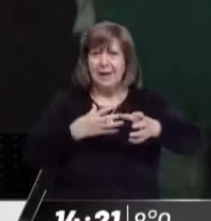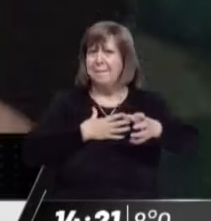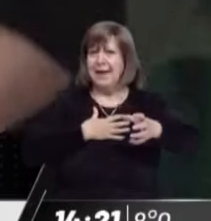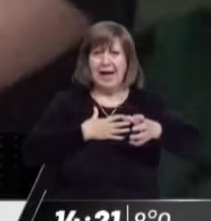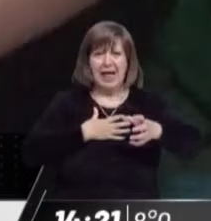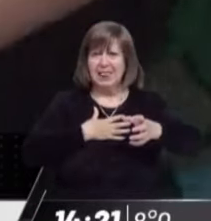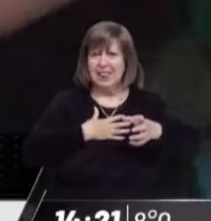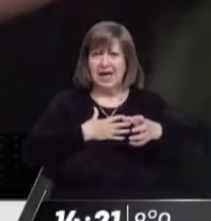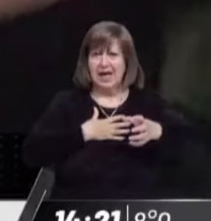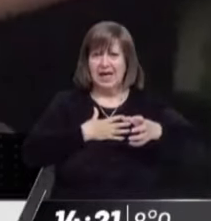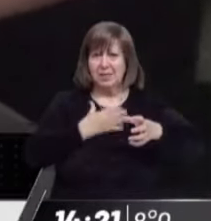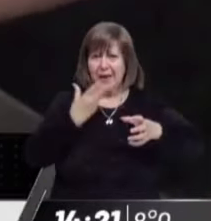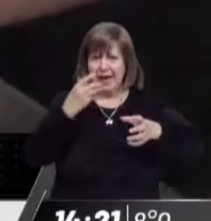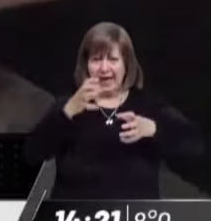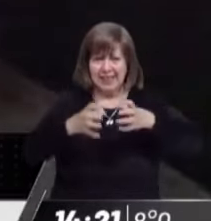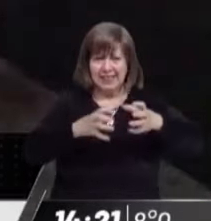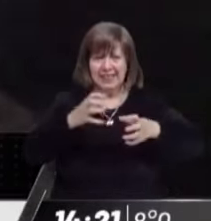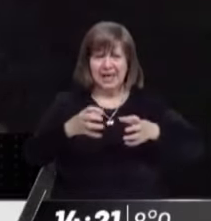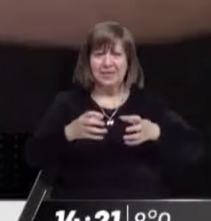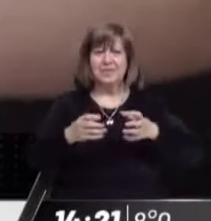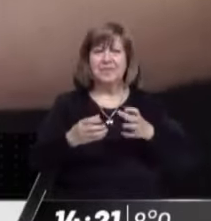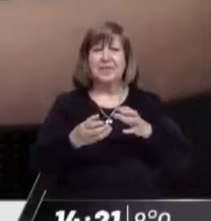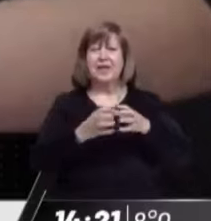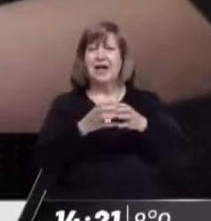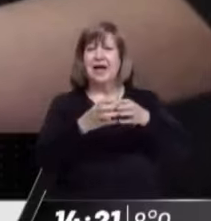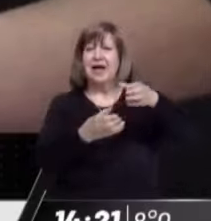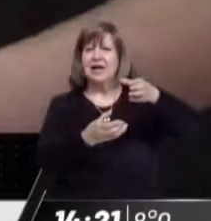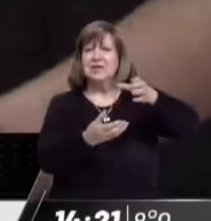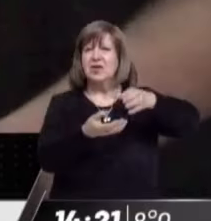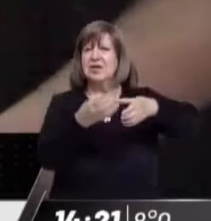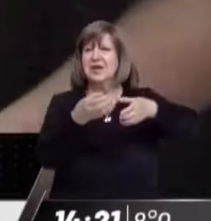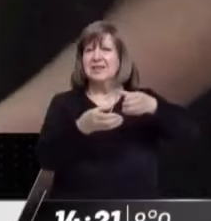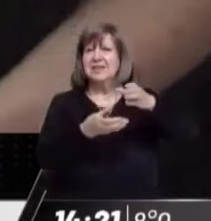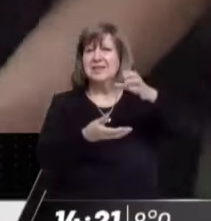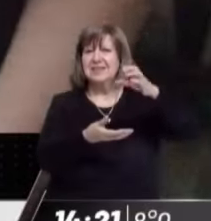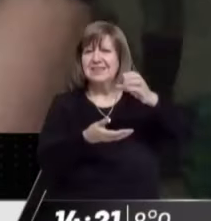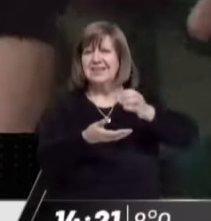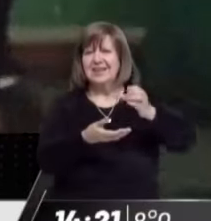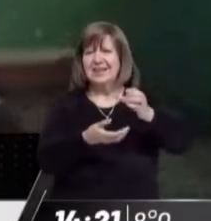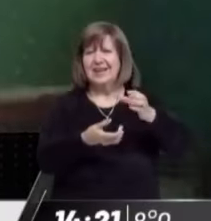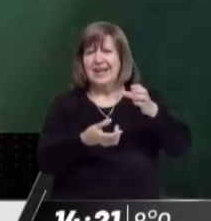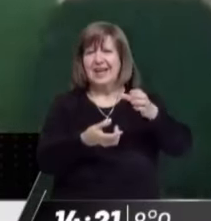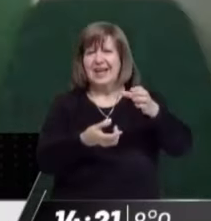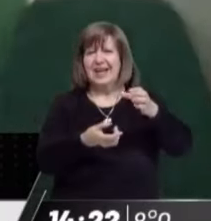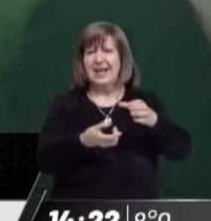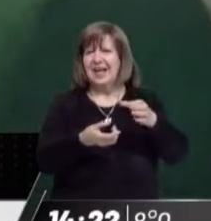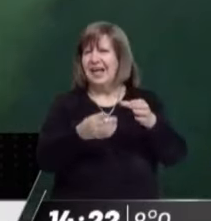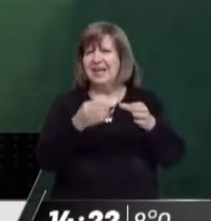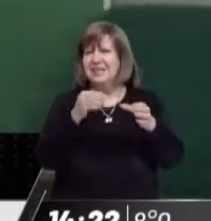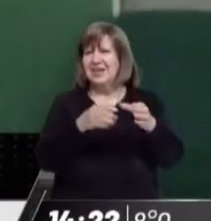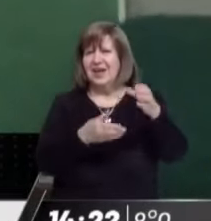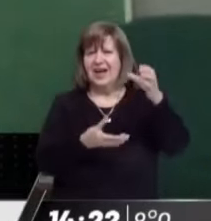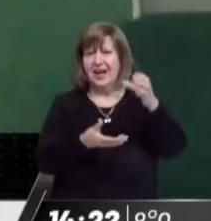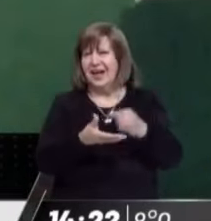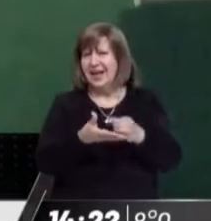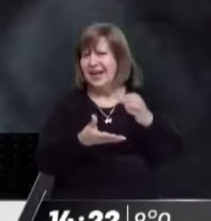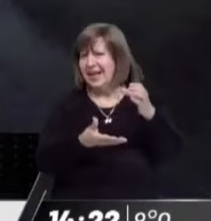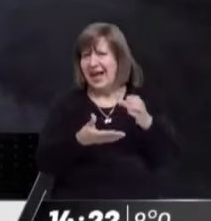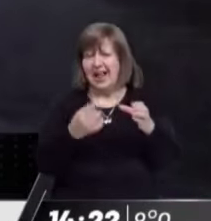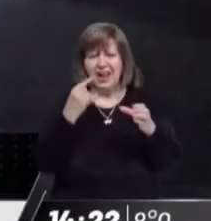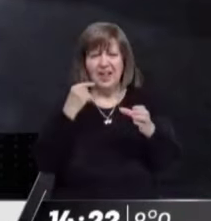para mí esos son extraterrestres. Nada, estamos acá. Boludeando. Un poco, sí. Pasaba Porque por les acá. pediste que estén